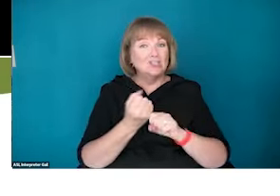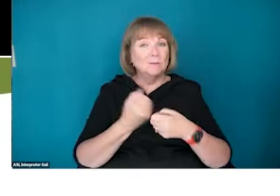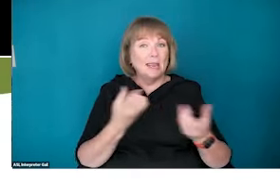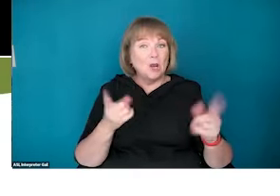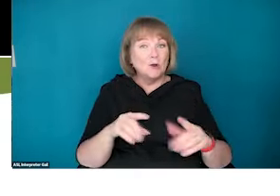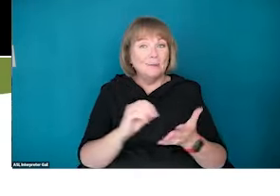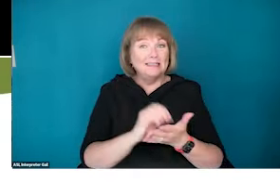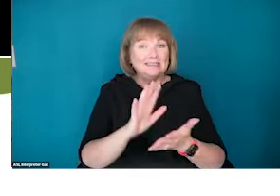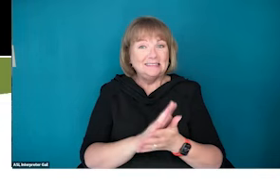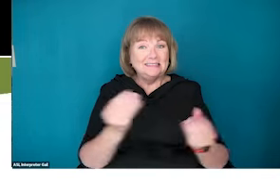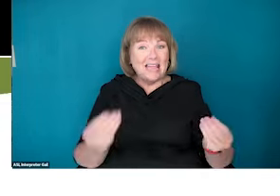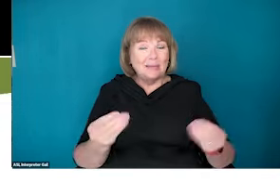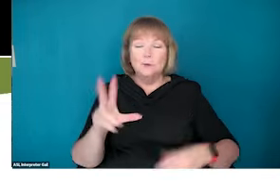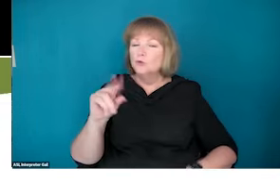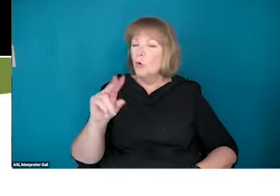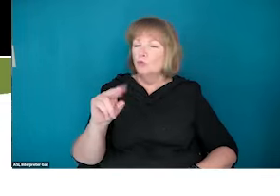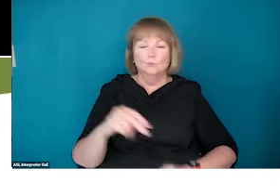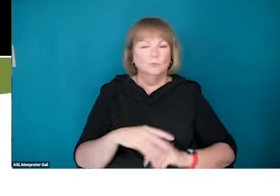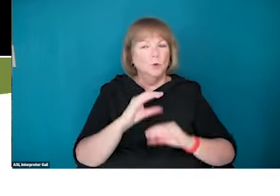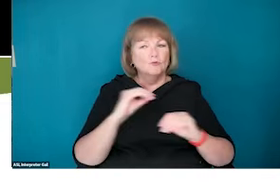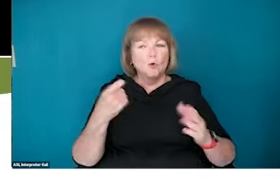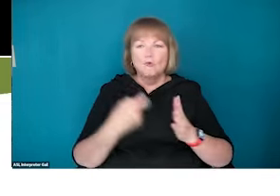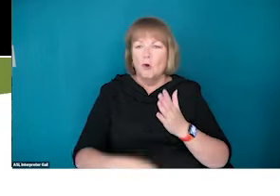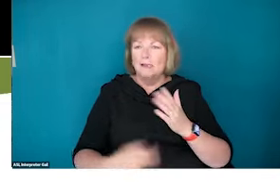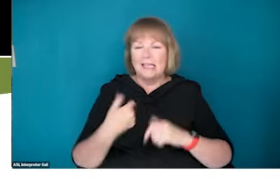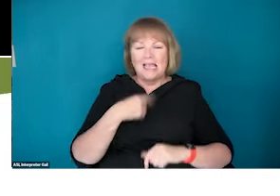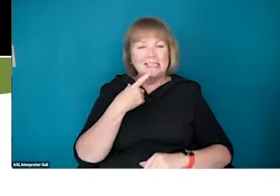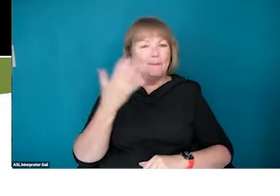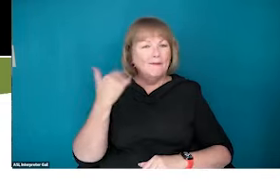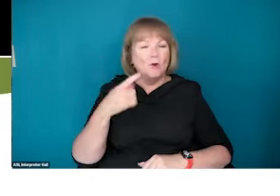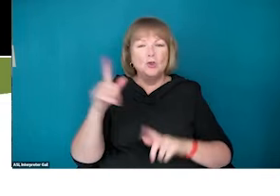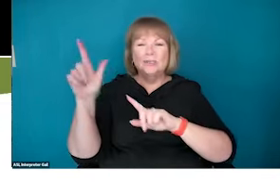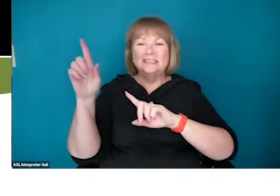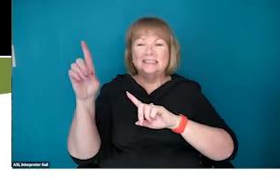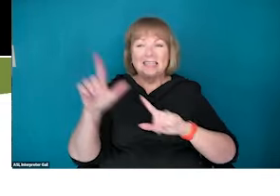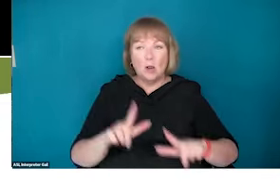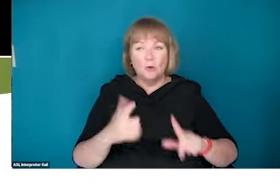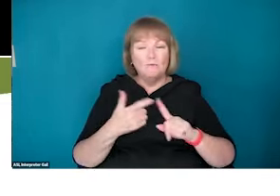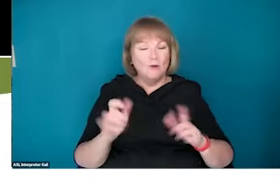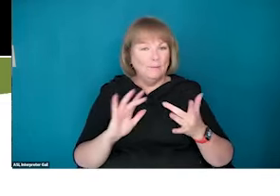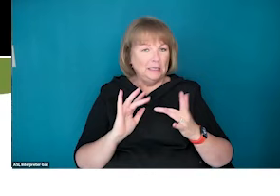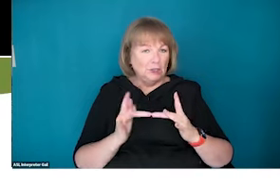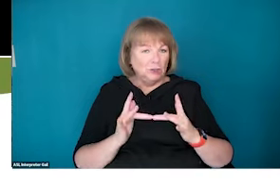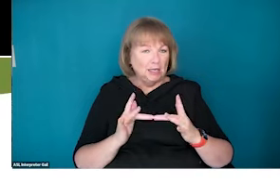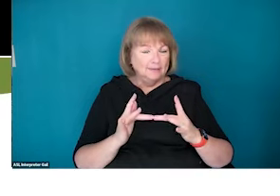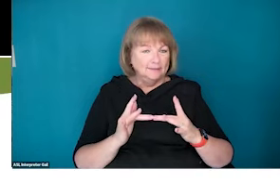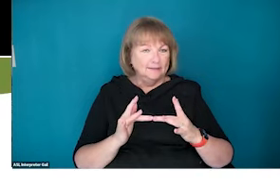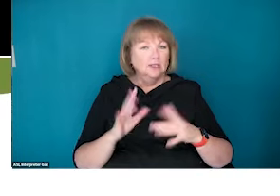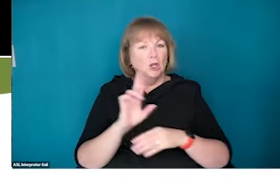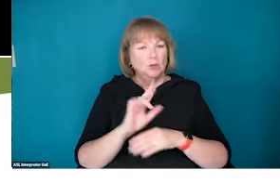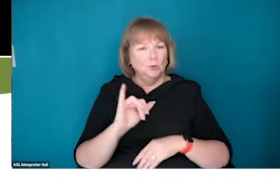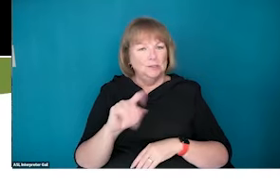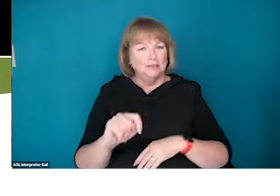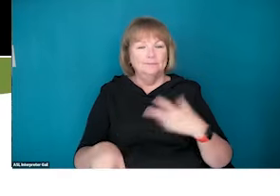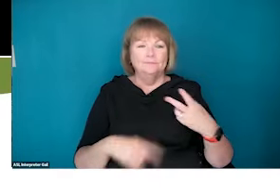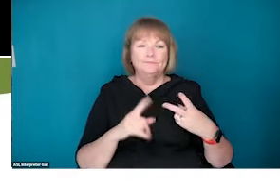persona que lo apoye, más de uno, claro, sí. Entre más, mejor. Usted